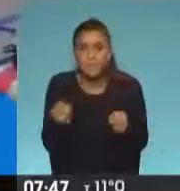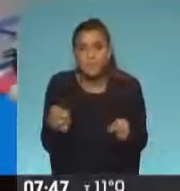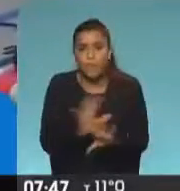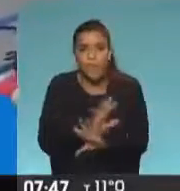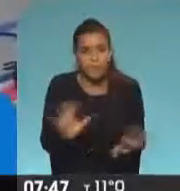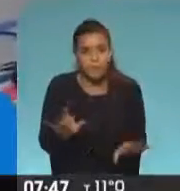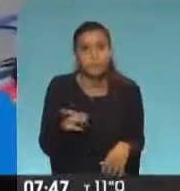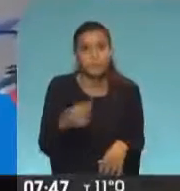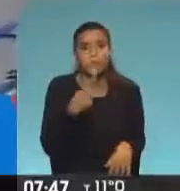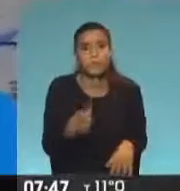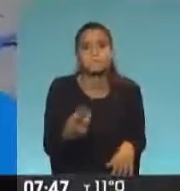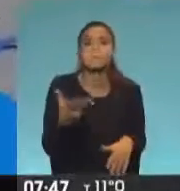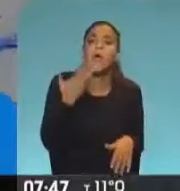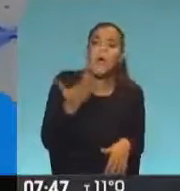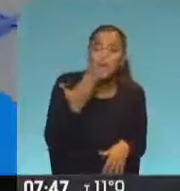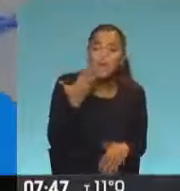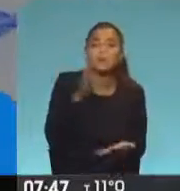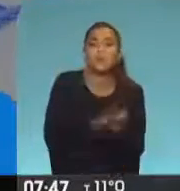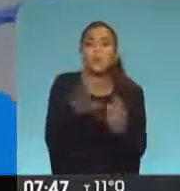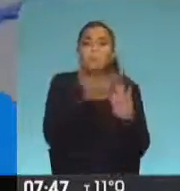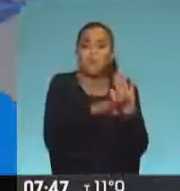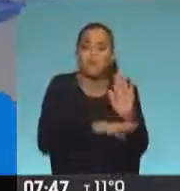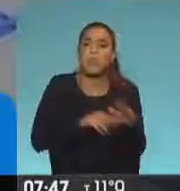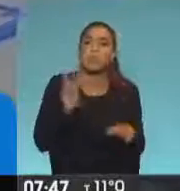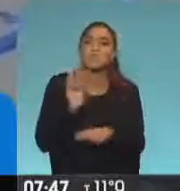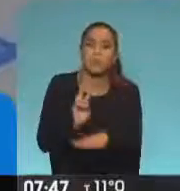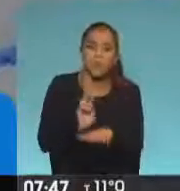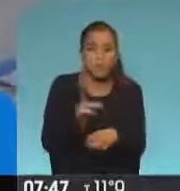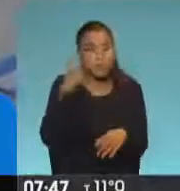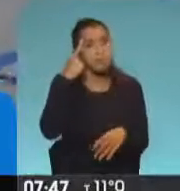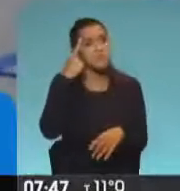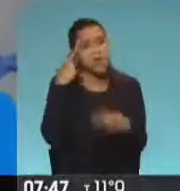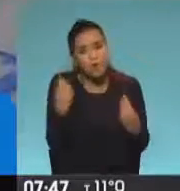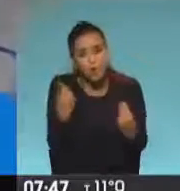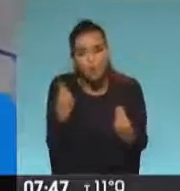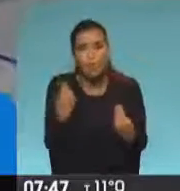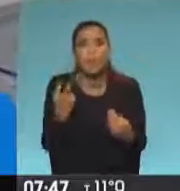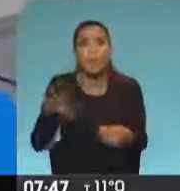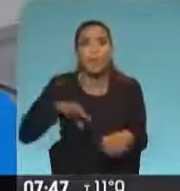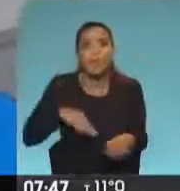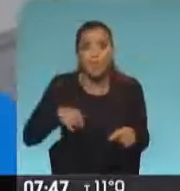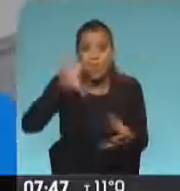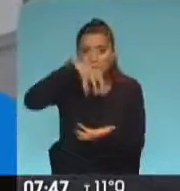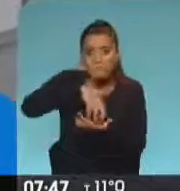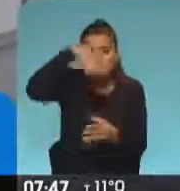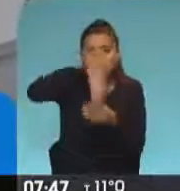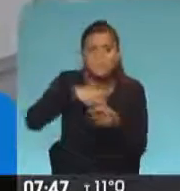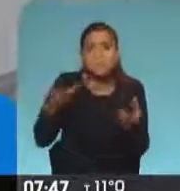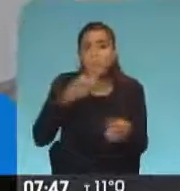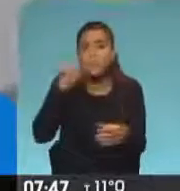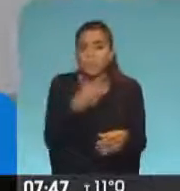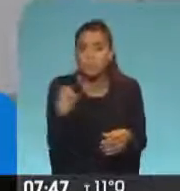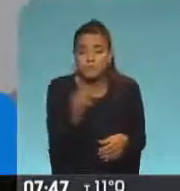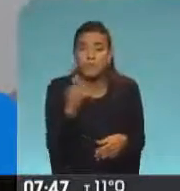verdaderamente una cosa es hablar de las medidas de seguridad y a imaginarse cómo puede llegar a ser la vida en estos paradores de cualquiera de